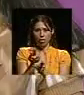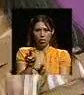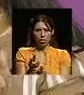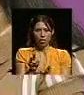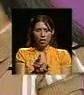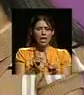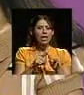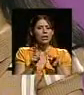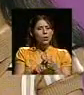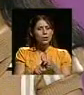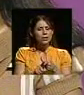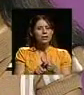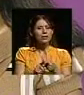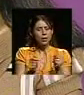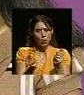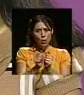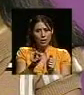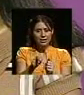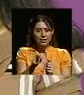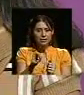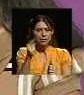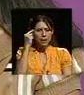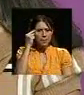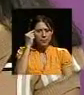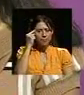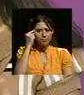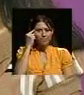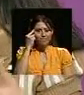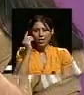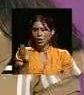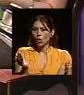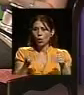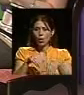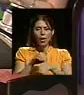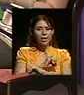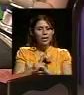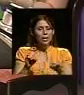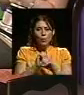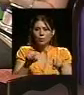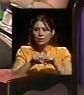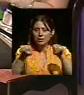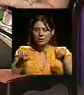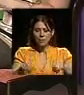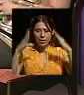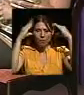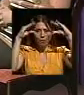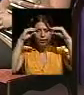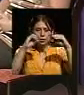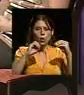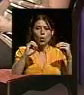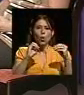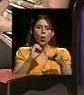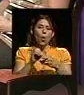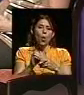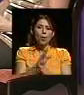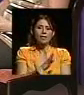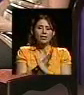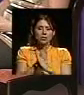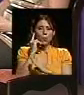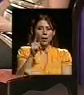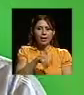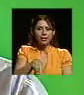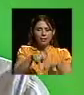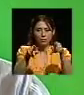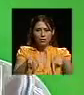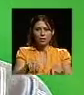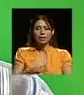de ideas, lo que sucede es que no existe ningún sistema de información y prevención para ese tipo de población. Entonces, hasta